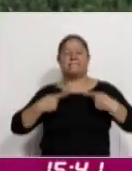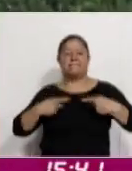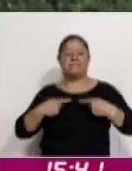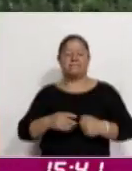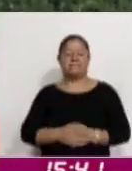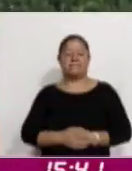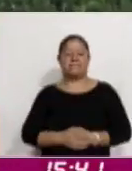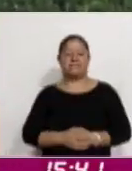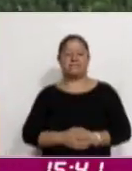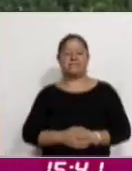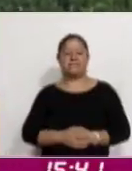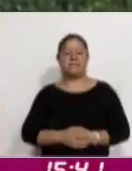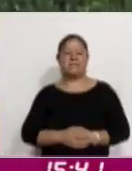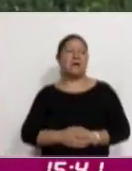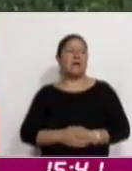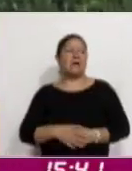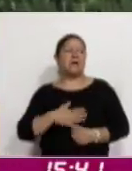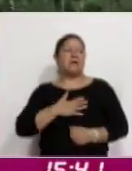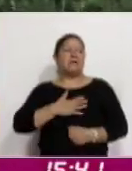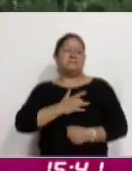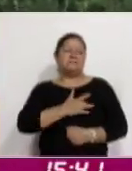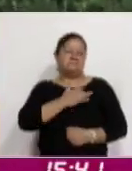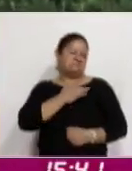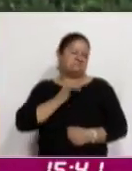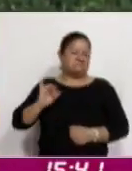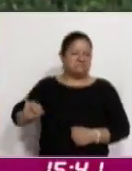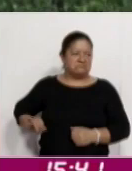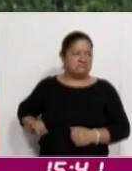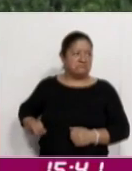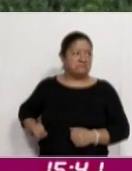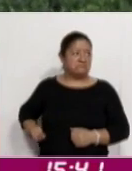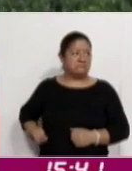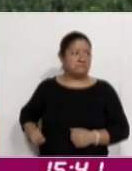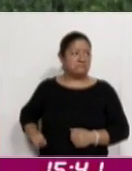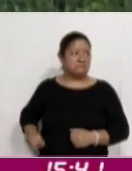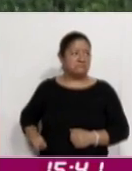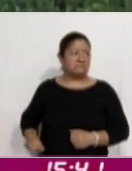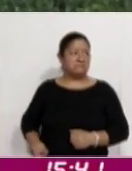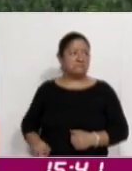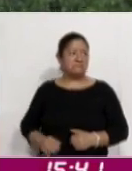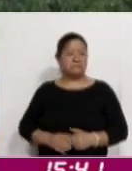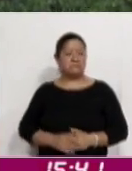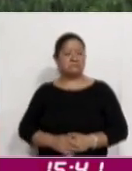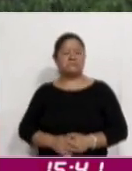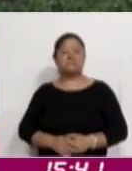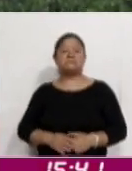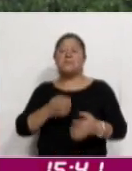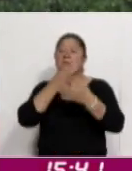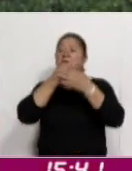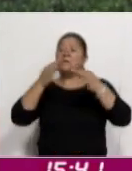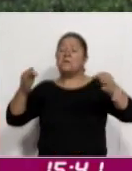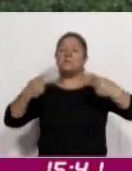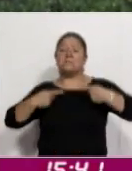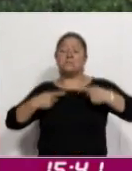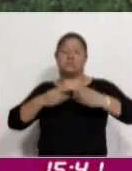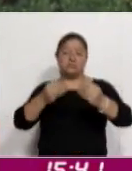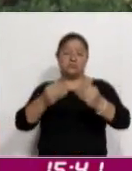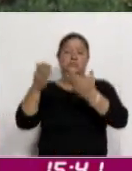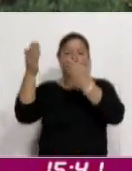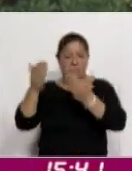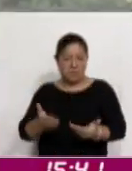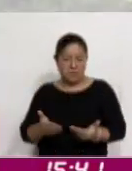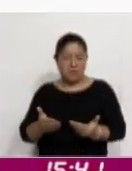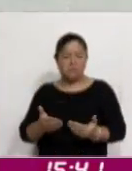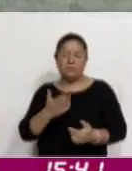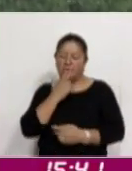Me parece interesante en un punto porque pues así promueve a que venga mucha gente y lo disfrute y pues se diviertan